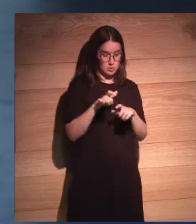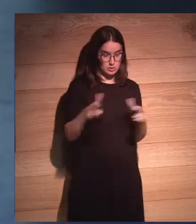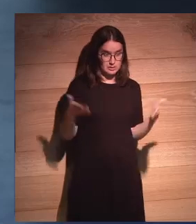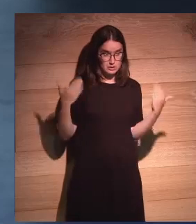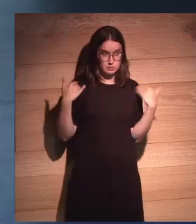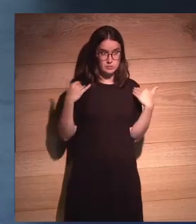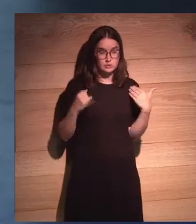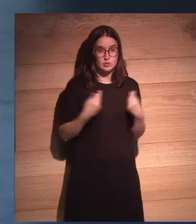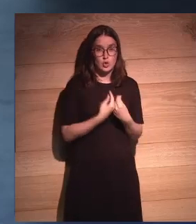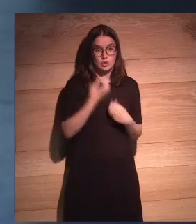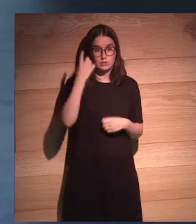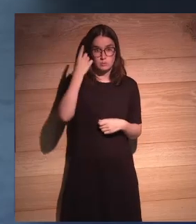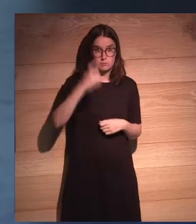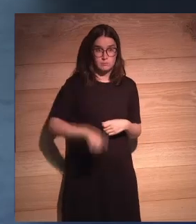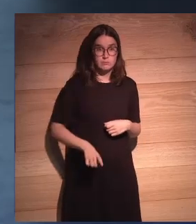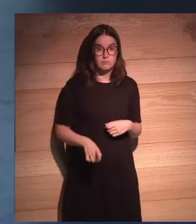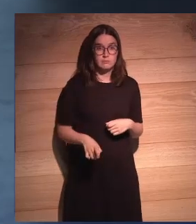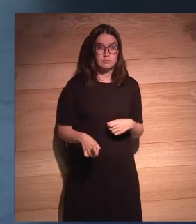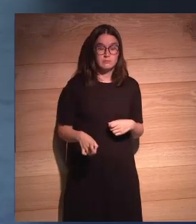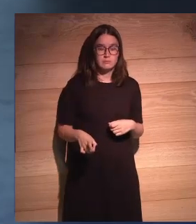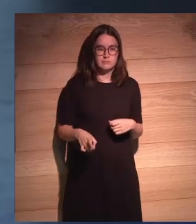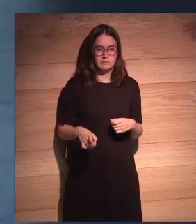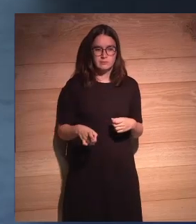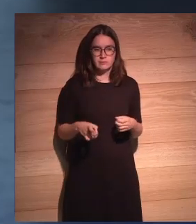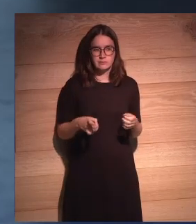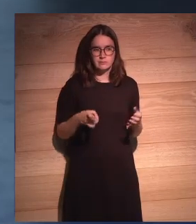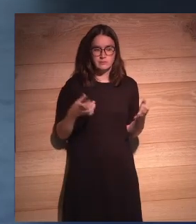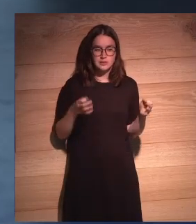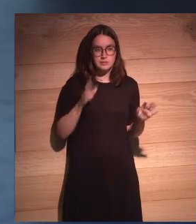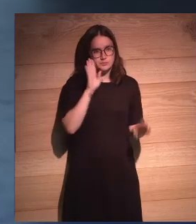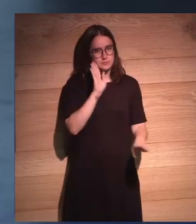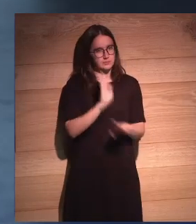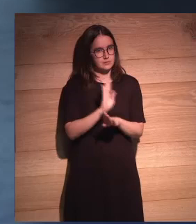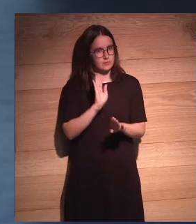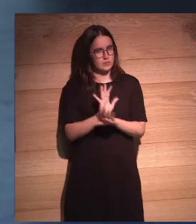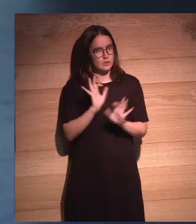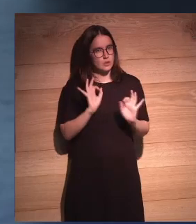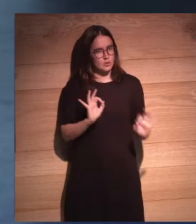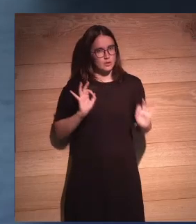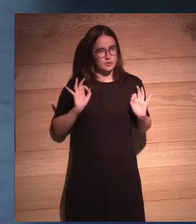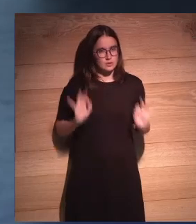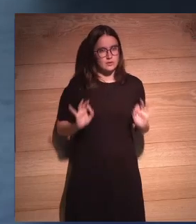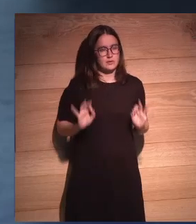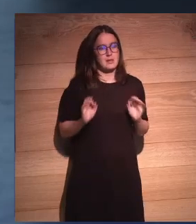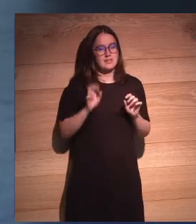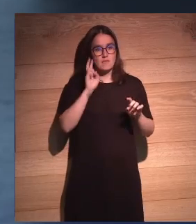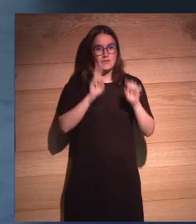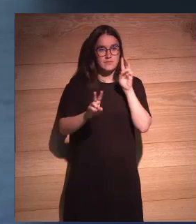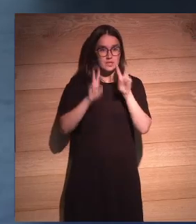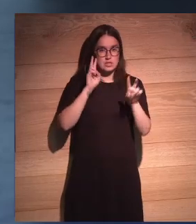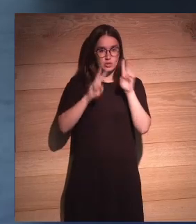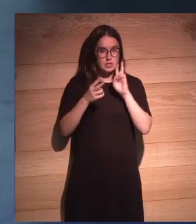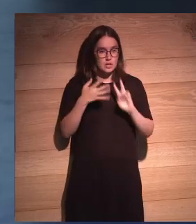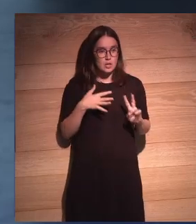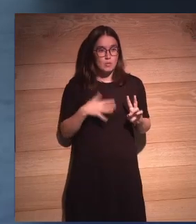tenemos responsabilidad con los alumnos también, en ser muy cautos y en dar visiones